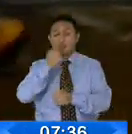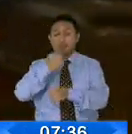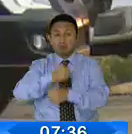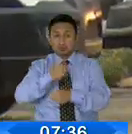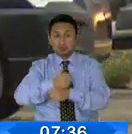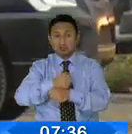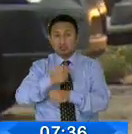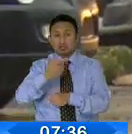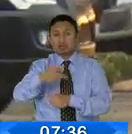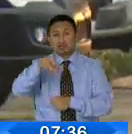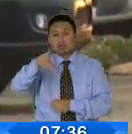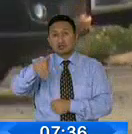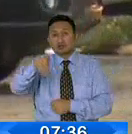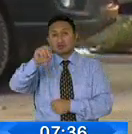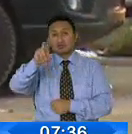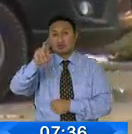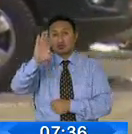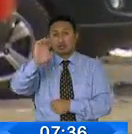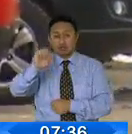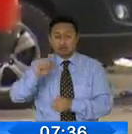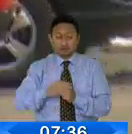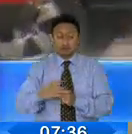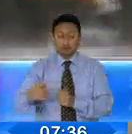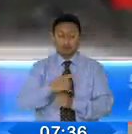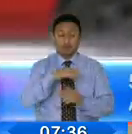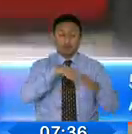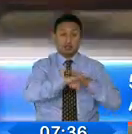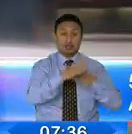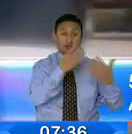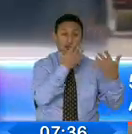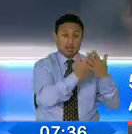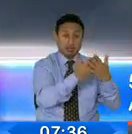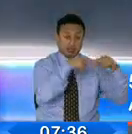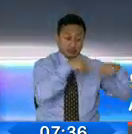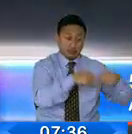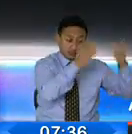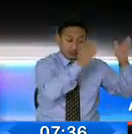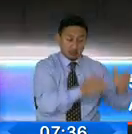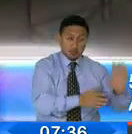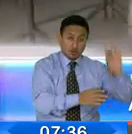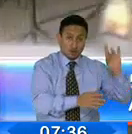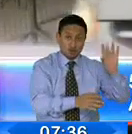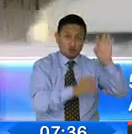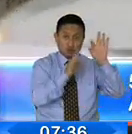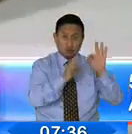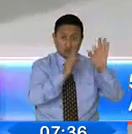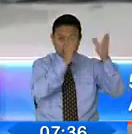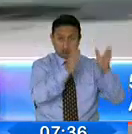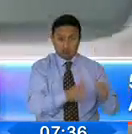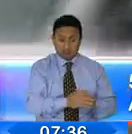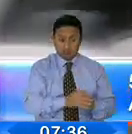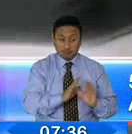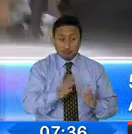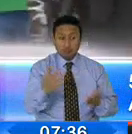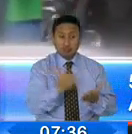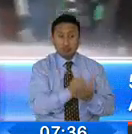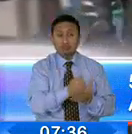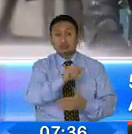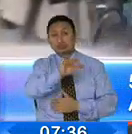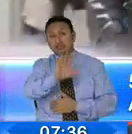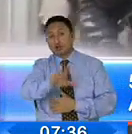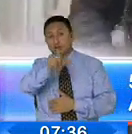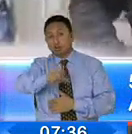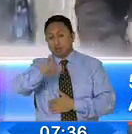y en los pabellones 8 y 9 del centro de privación de libertad de varones así fue posible la captura de cinco